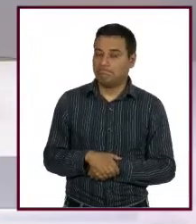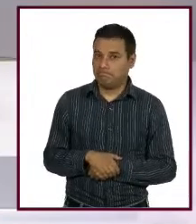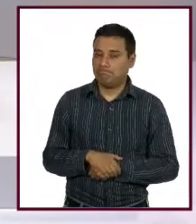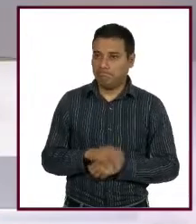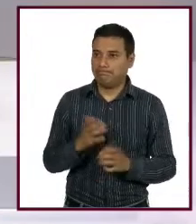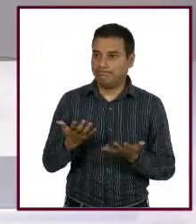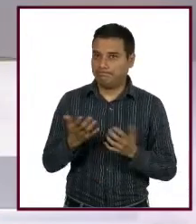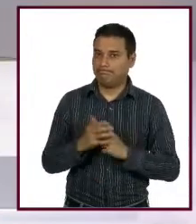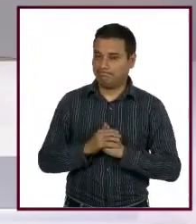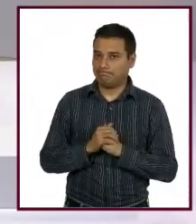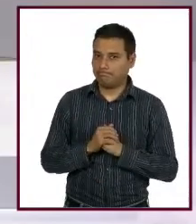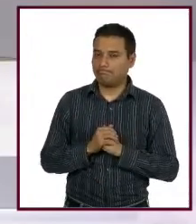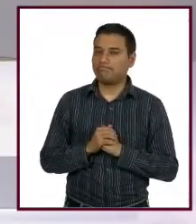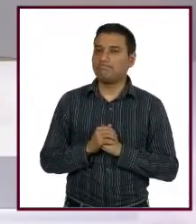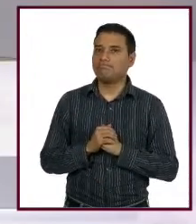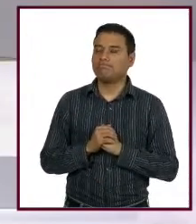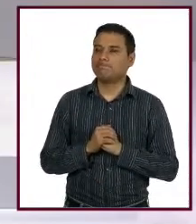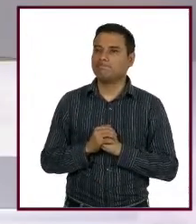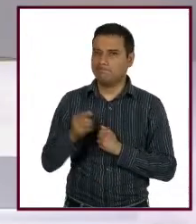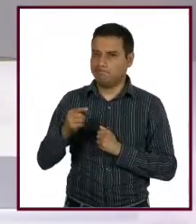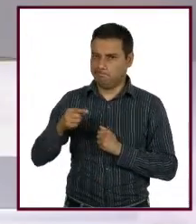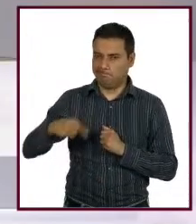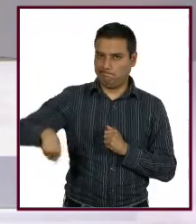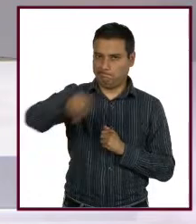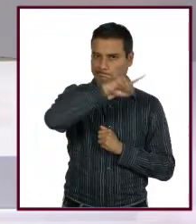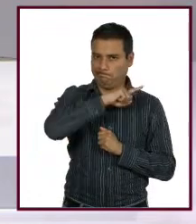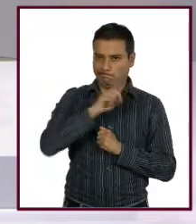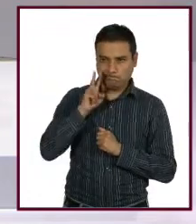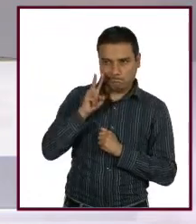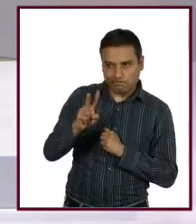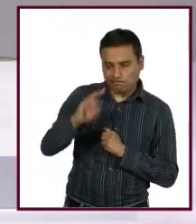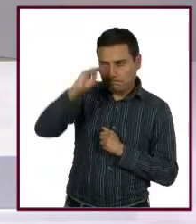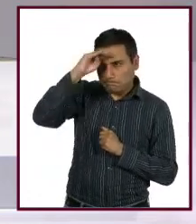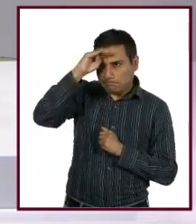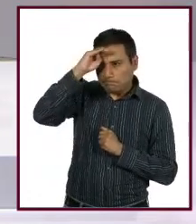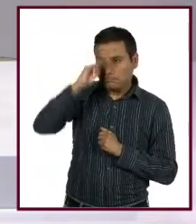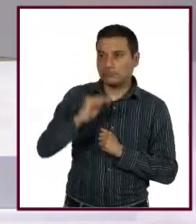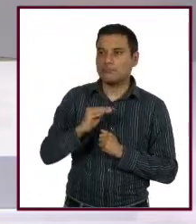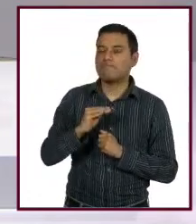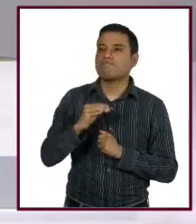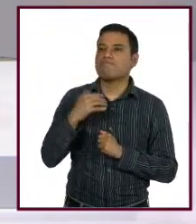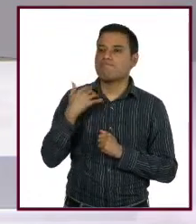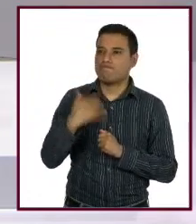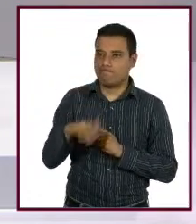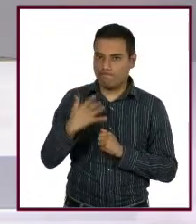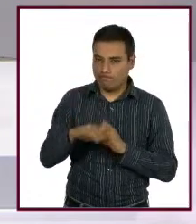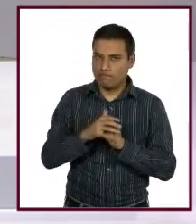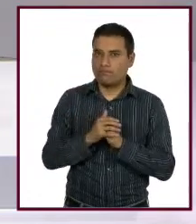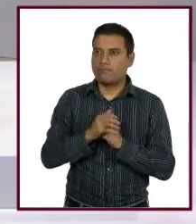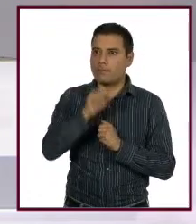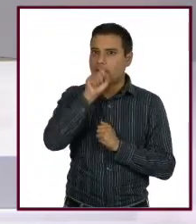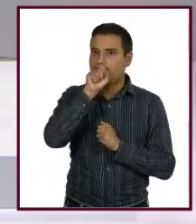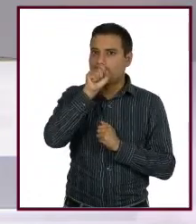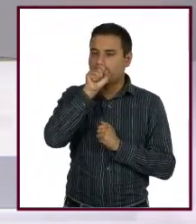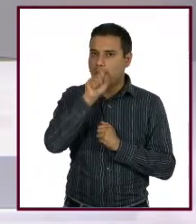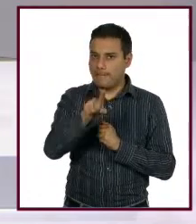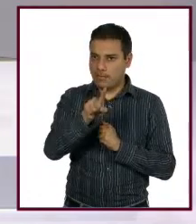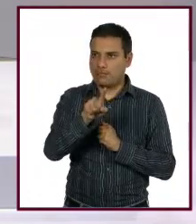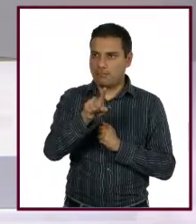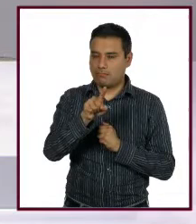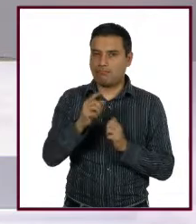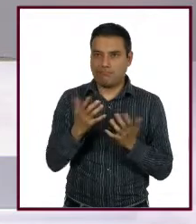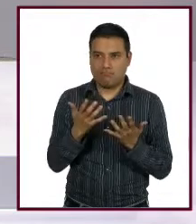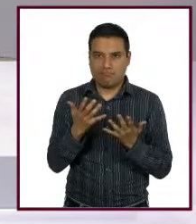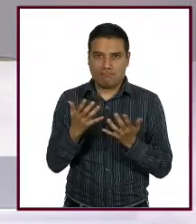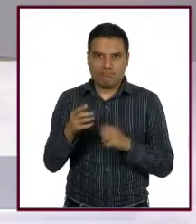además de hacernos reflexionar, pues también nos advierte que son artículos, seguramente las y